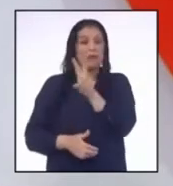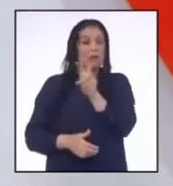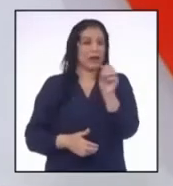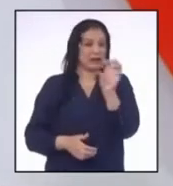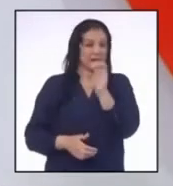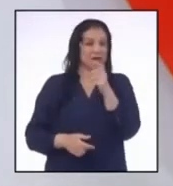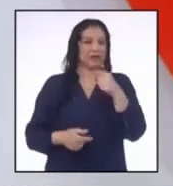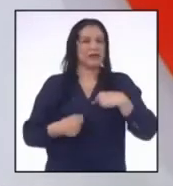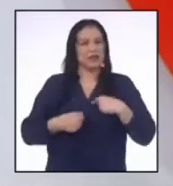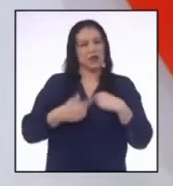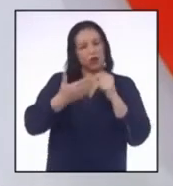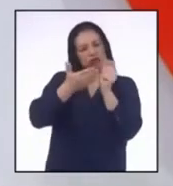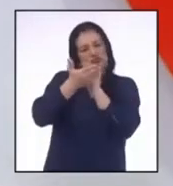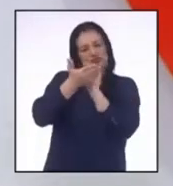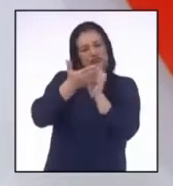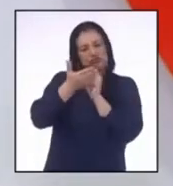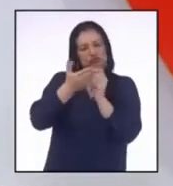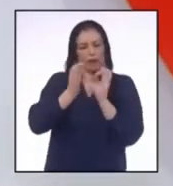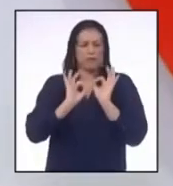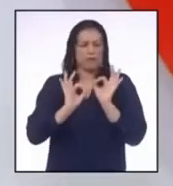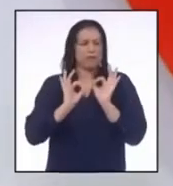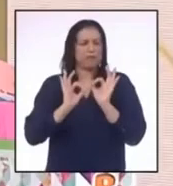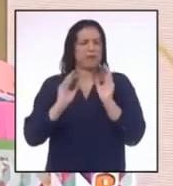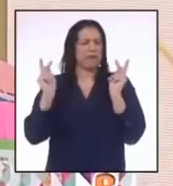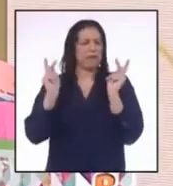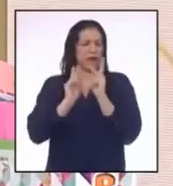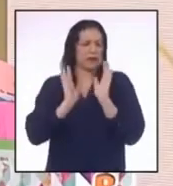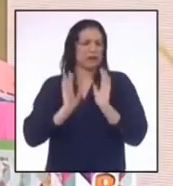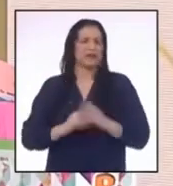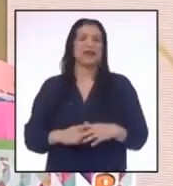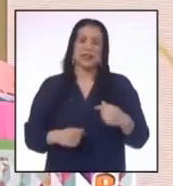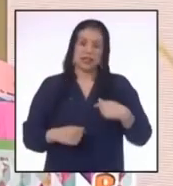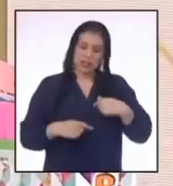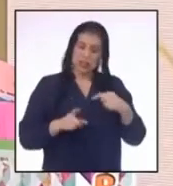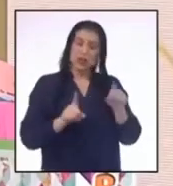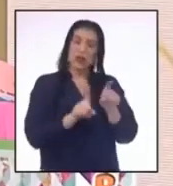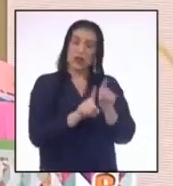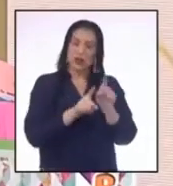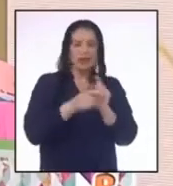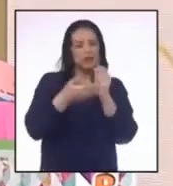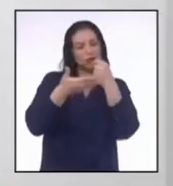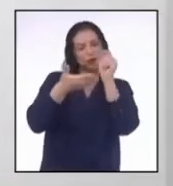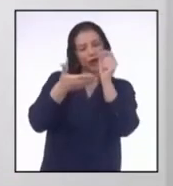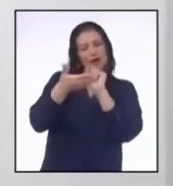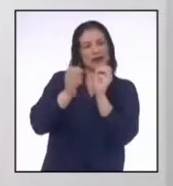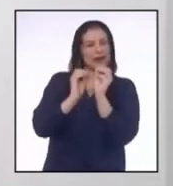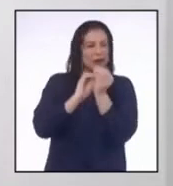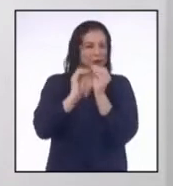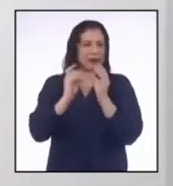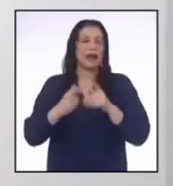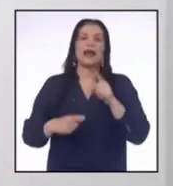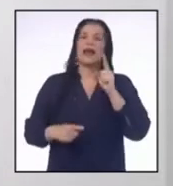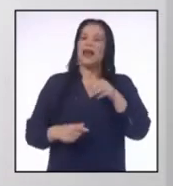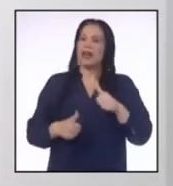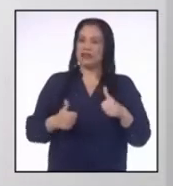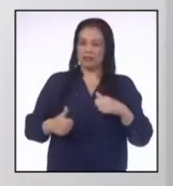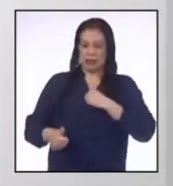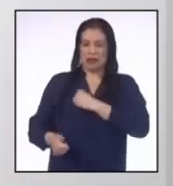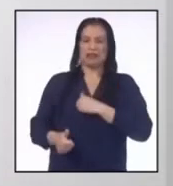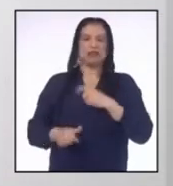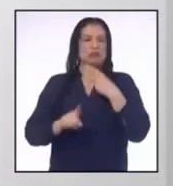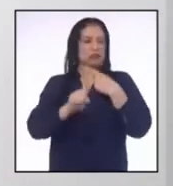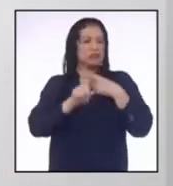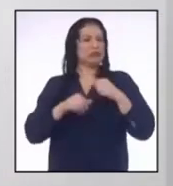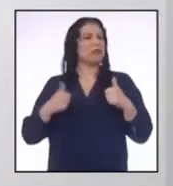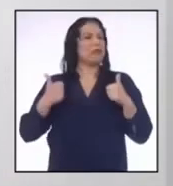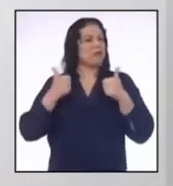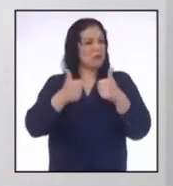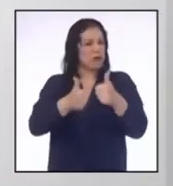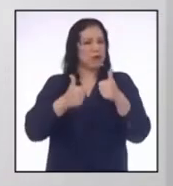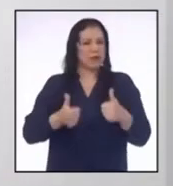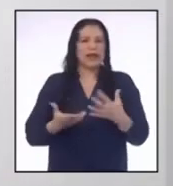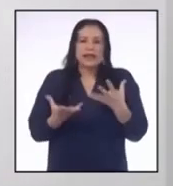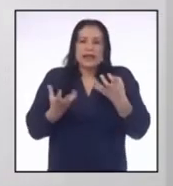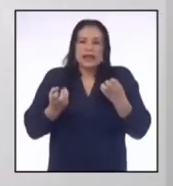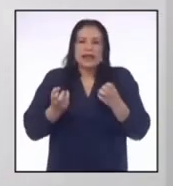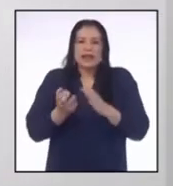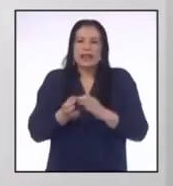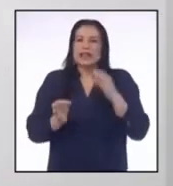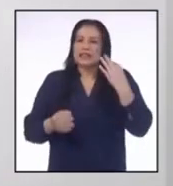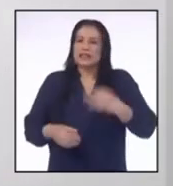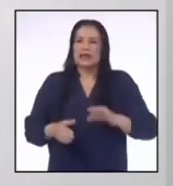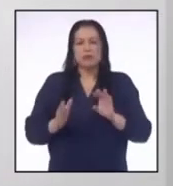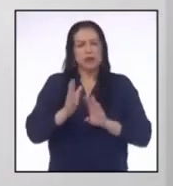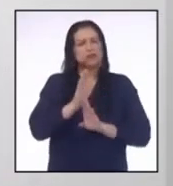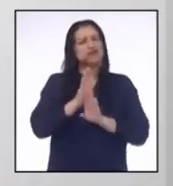2020, puliré mi artículo hasta que quede excelente. Y yo también, profesora, ¿eh? Esa es la actitud, chicos. Buscar